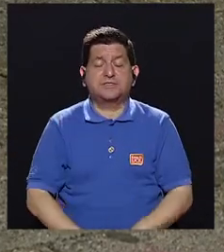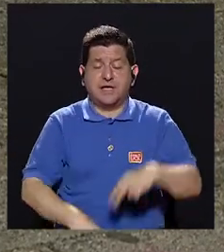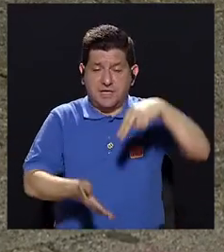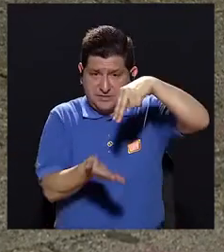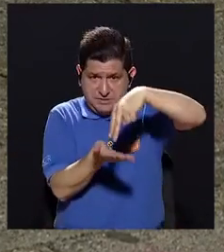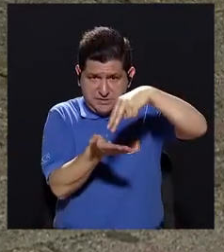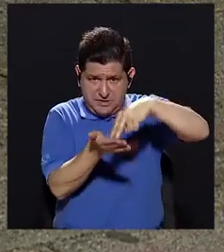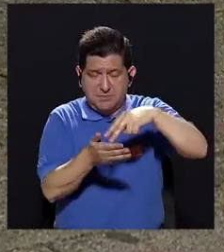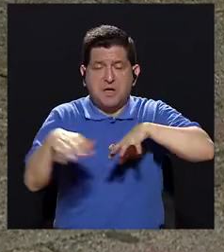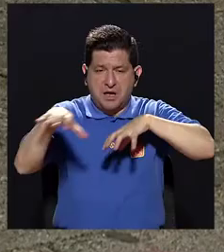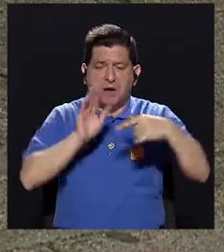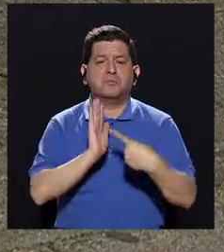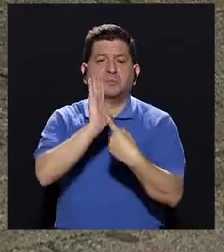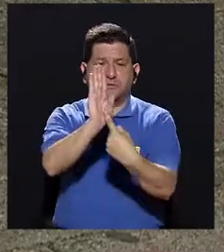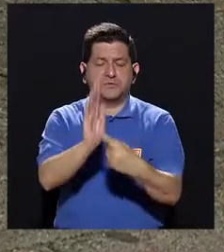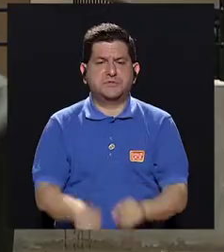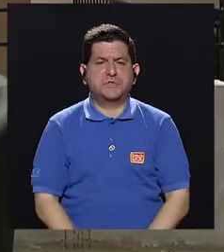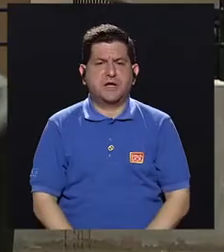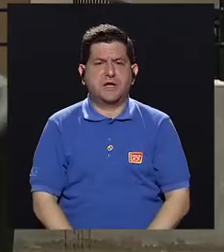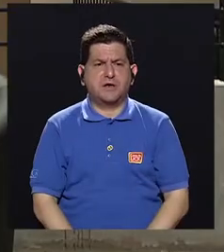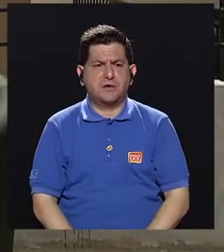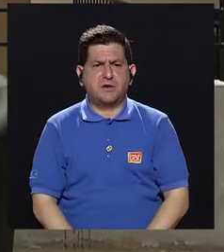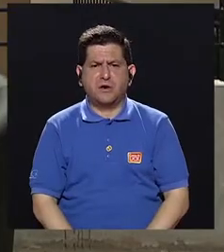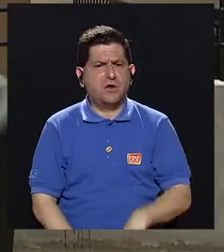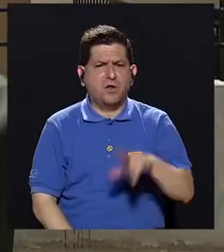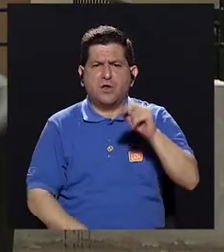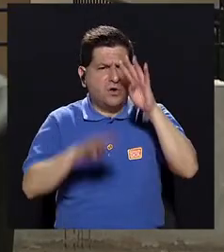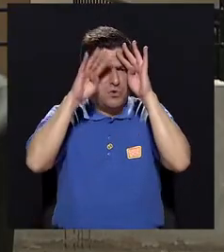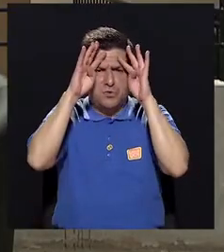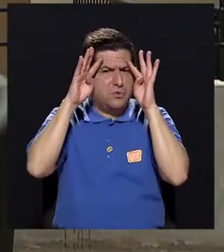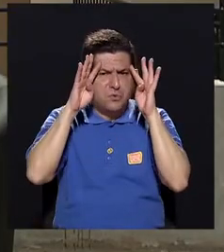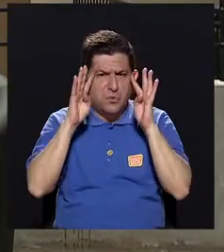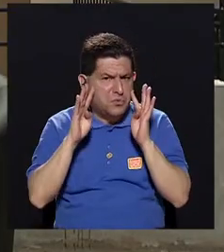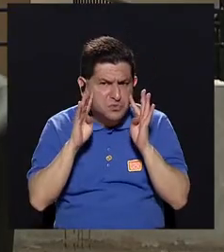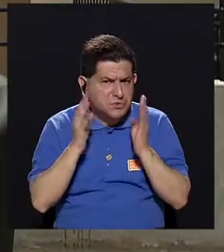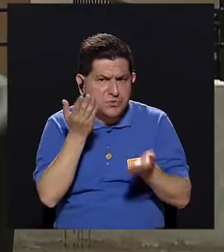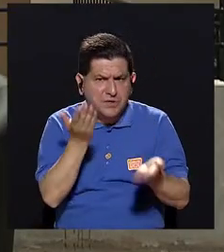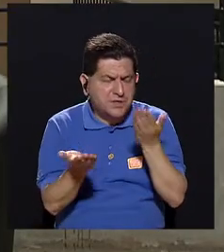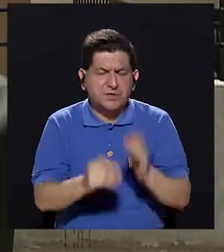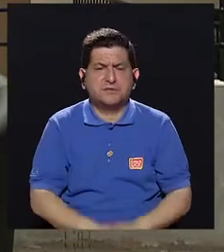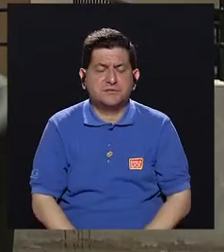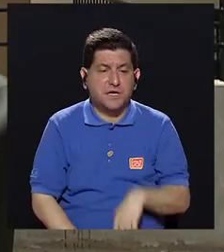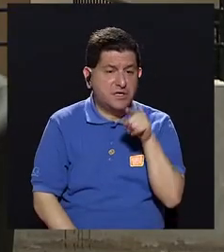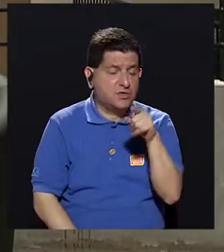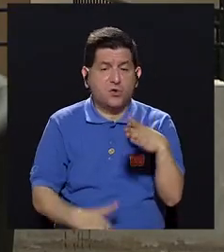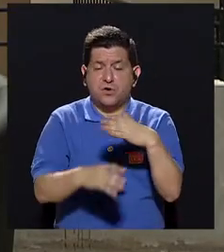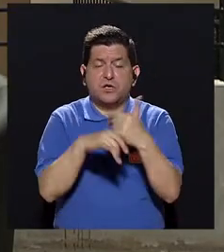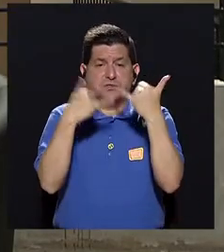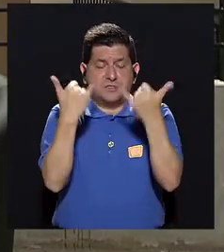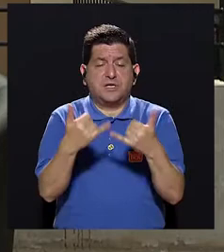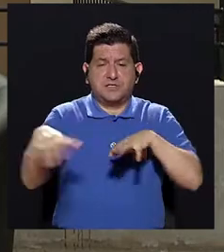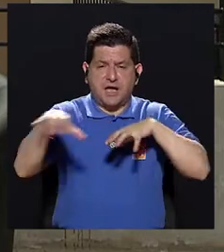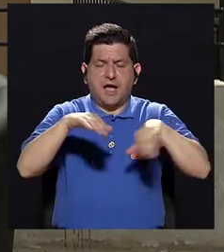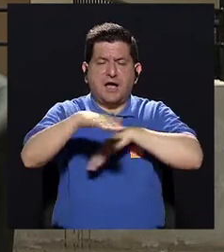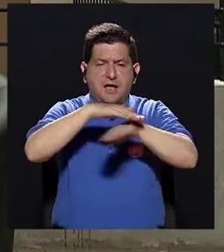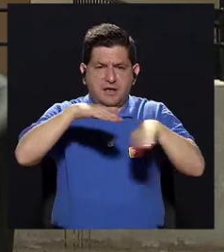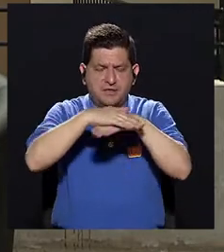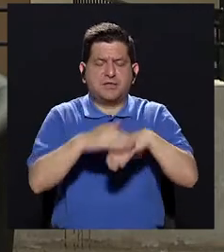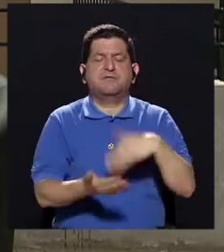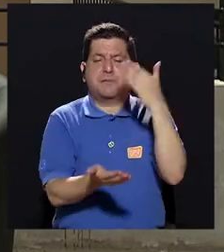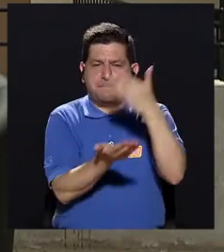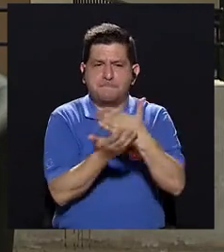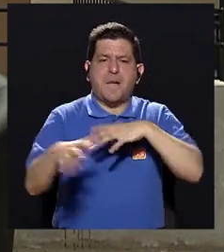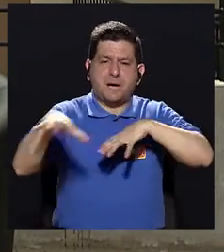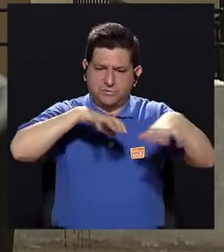de pie. Y que es importante que uno no se suda ni tampoco no. Y ya ahí, con eso que acabamos de hacer, es un ejercicio básico de